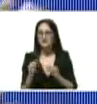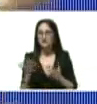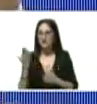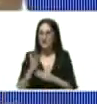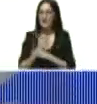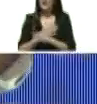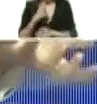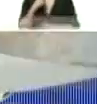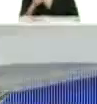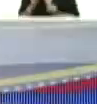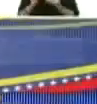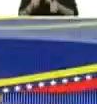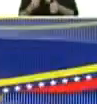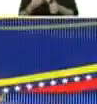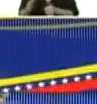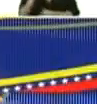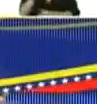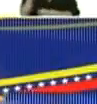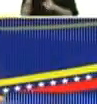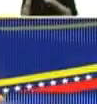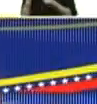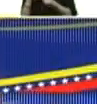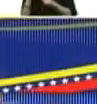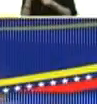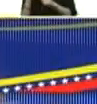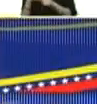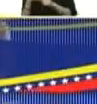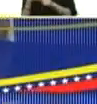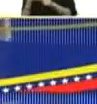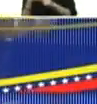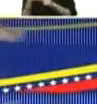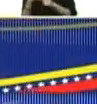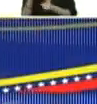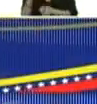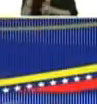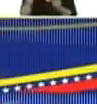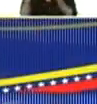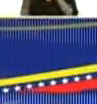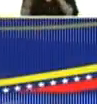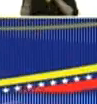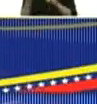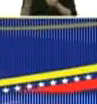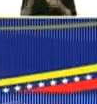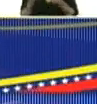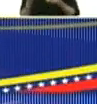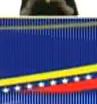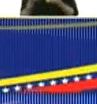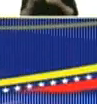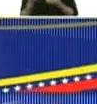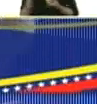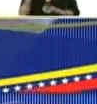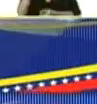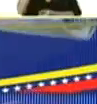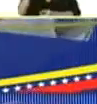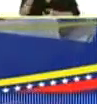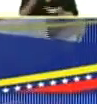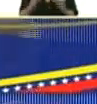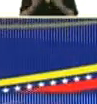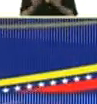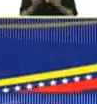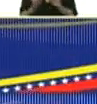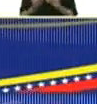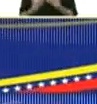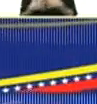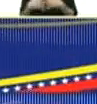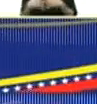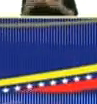que todo lo que los anuncios positivos que usted hará es fruto del diálogo económico que hemos tenido en este Consejo Productivo. Por ejemplo,